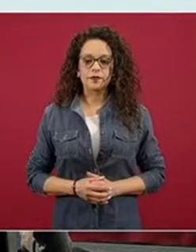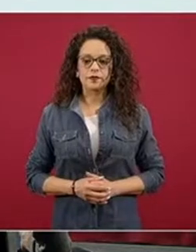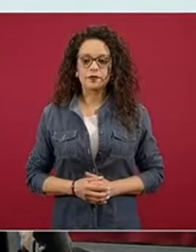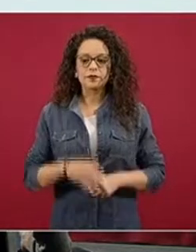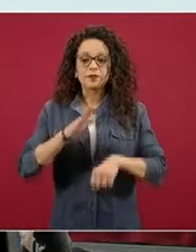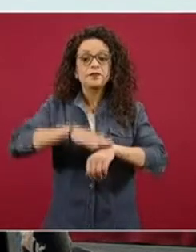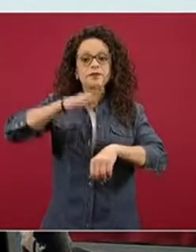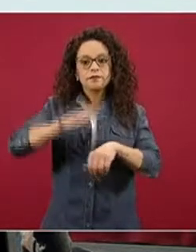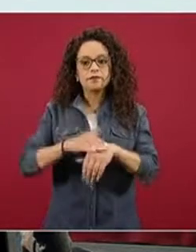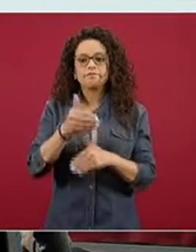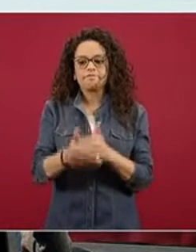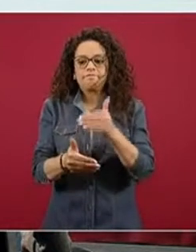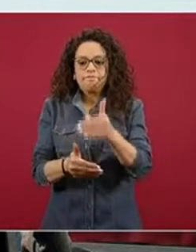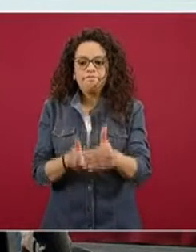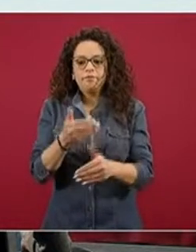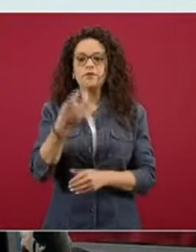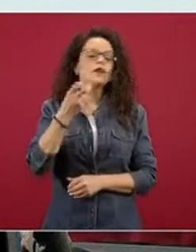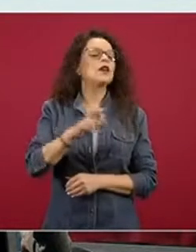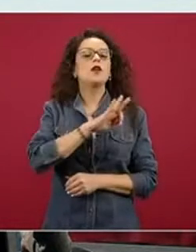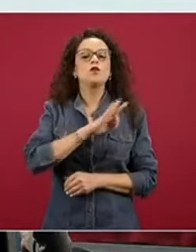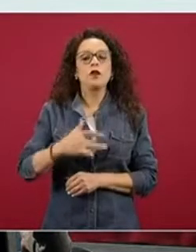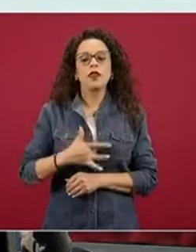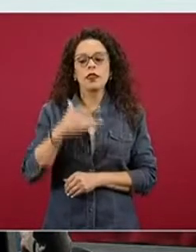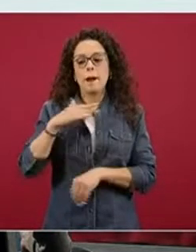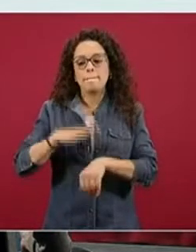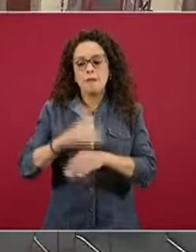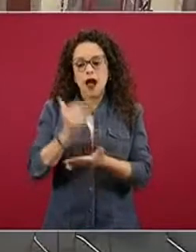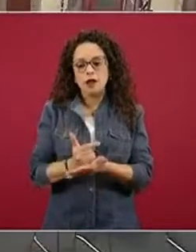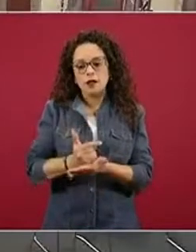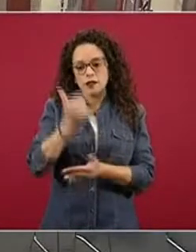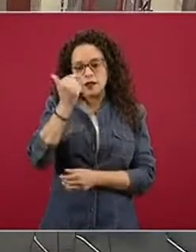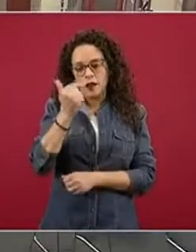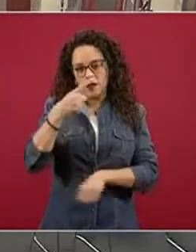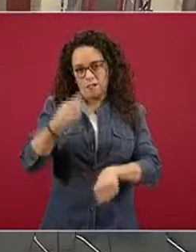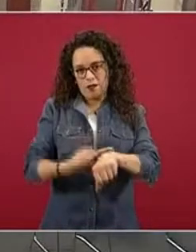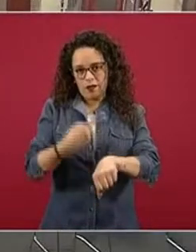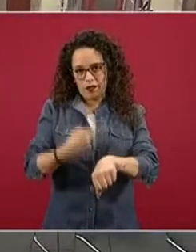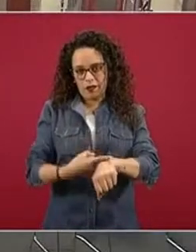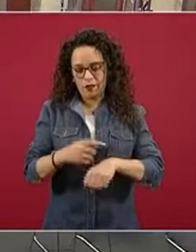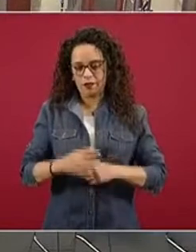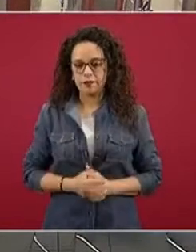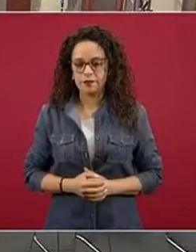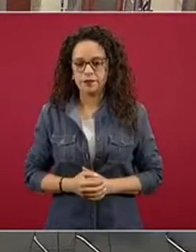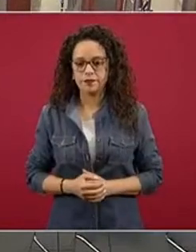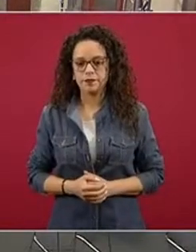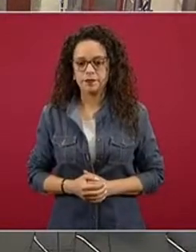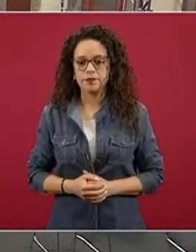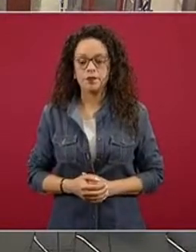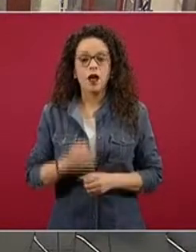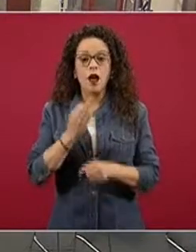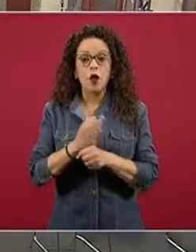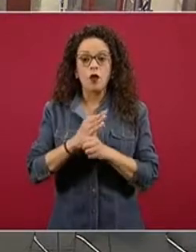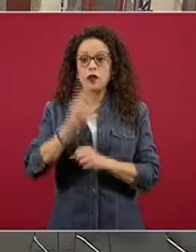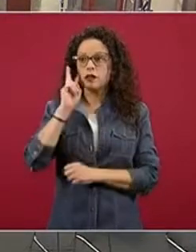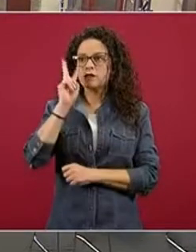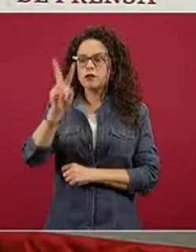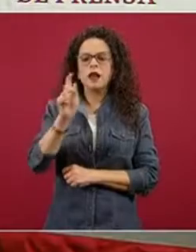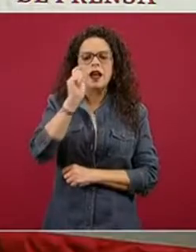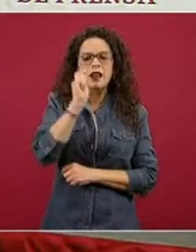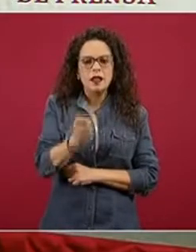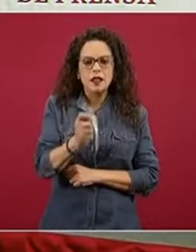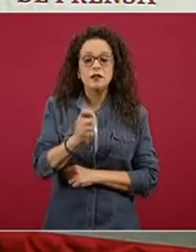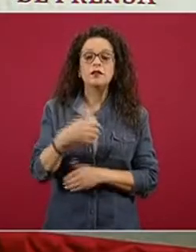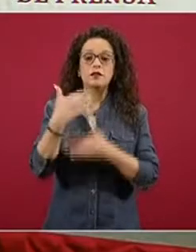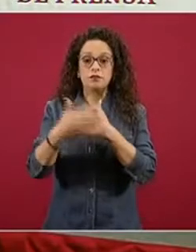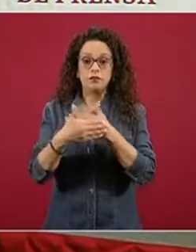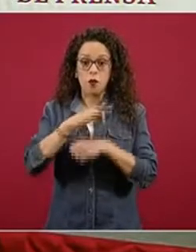manifestaciones graves de la enfermedad. Y aquí viene el siguiente punto, que son las complicaciones. Puede iniciar